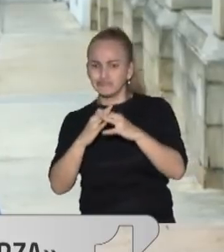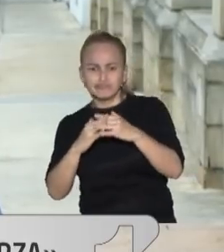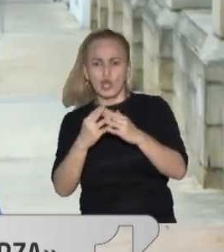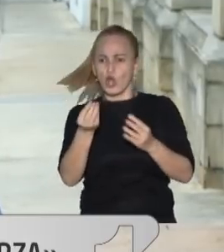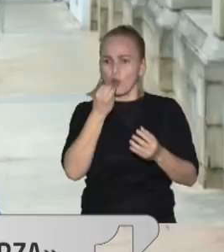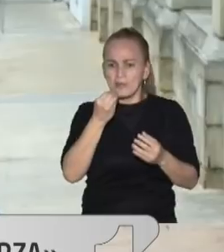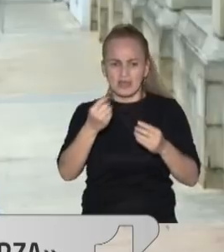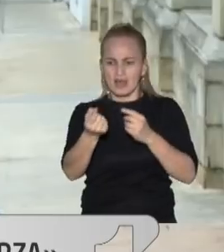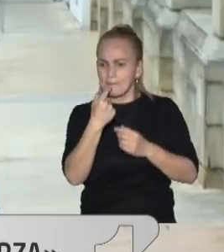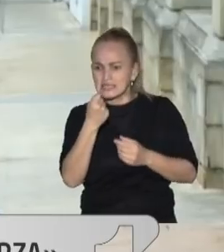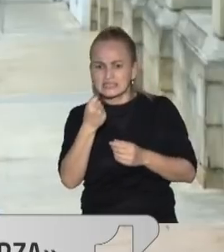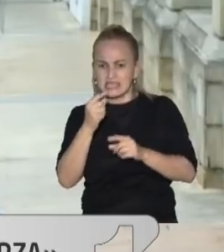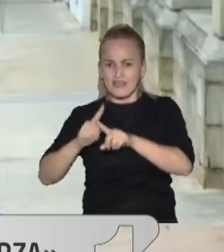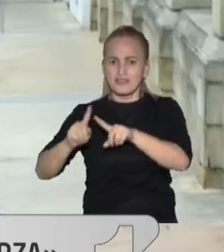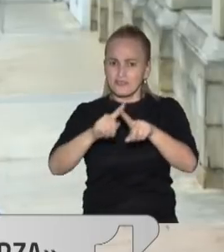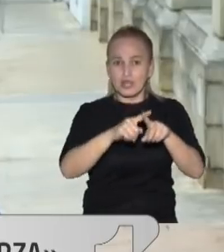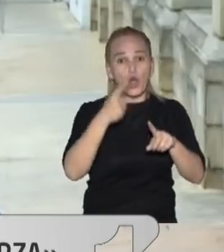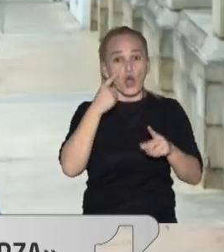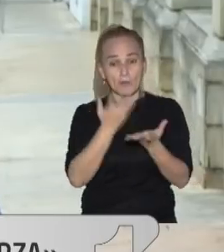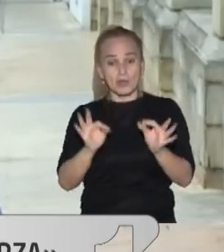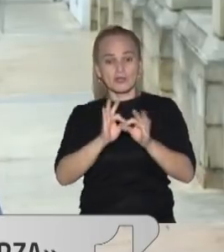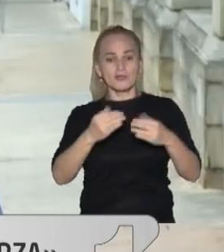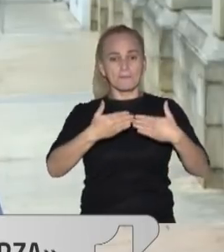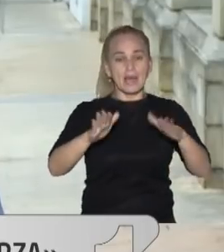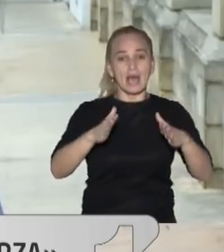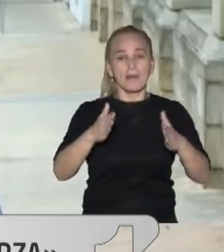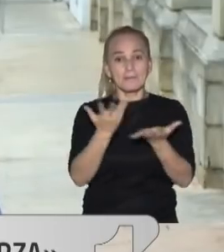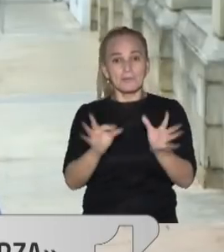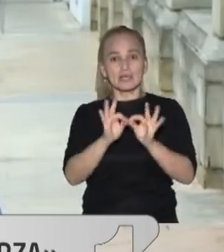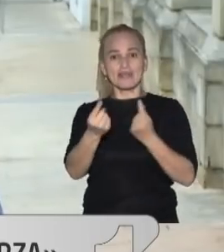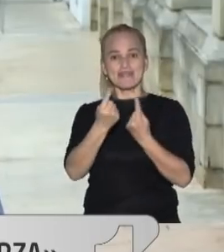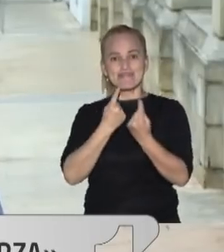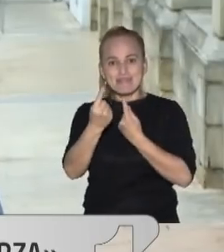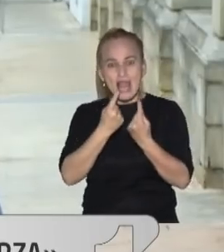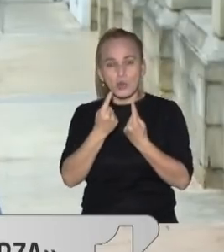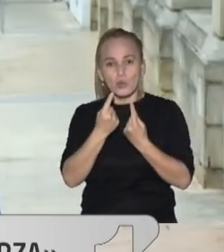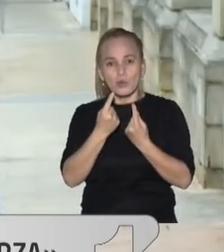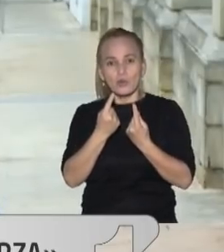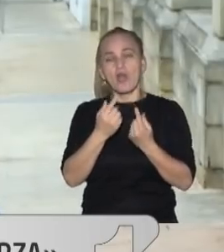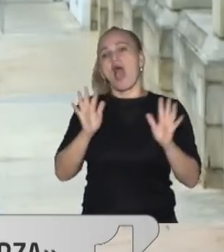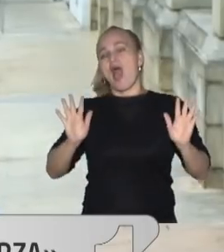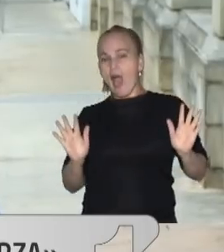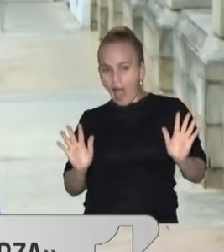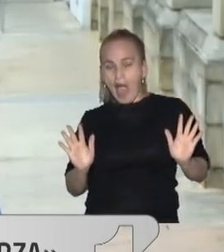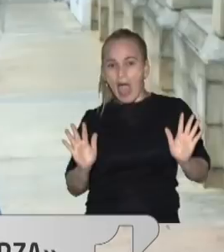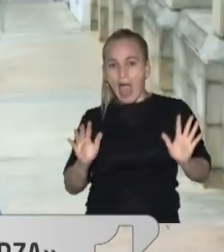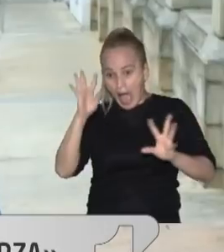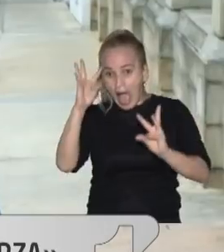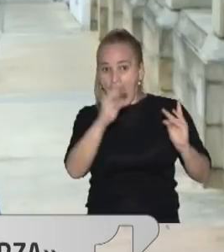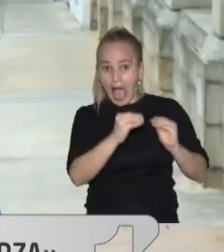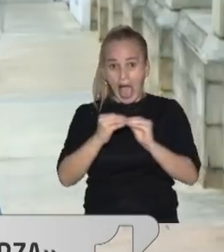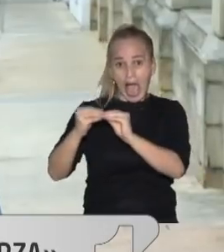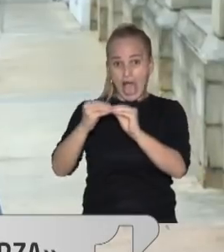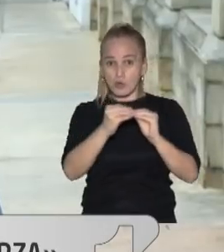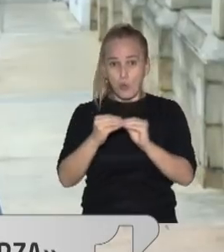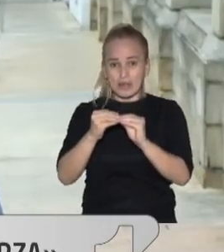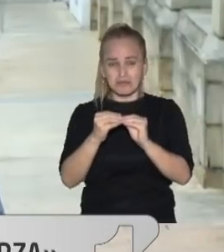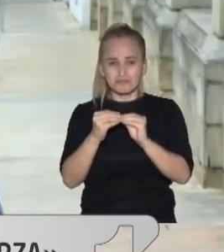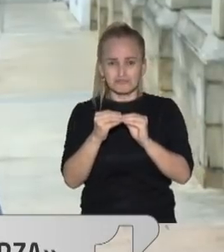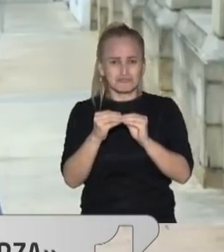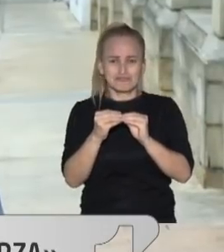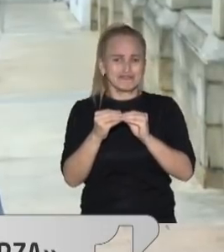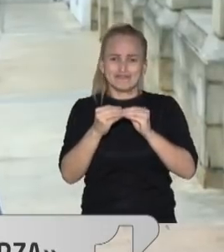combustibles, se va a privilegiar el diálogo. Y en caso de que no haya un acuerdo con los promotores de estos